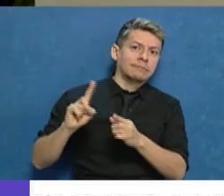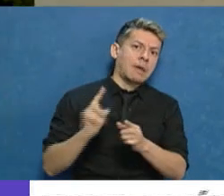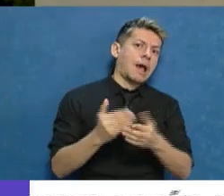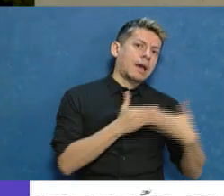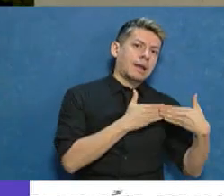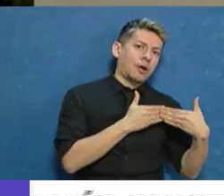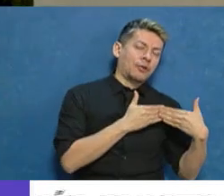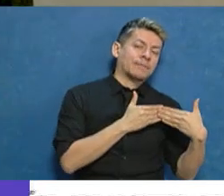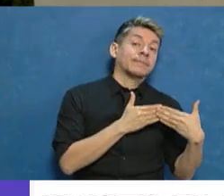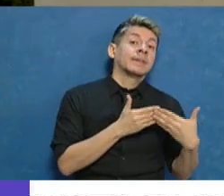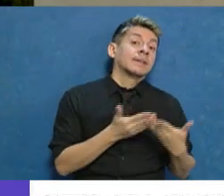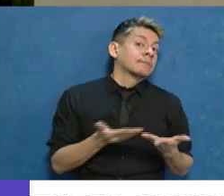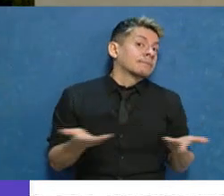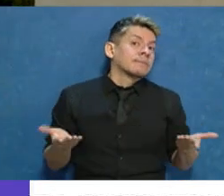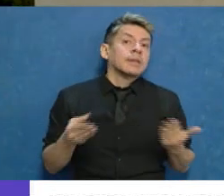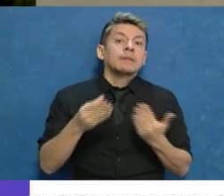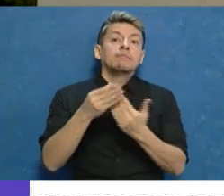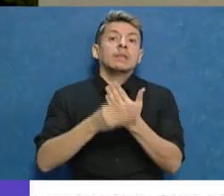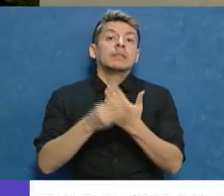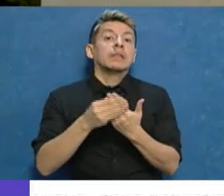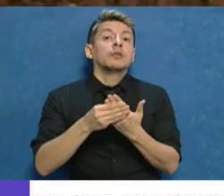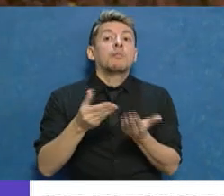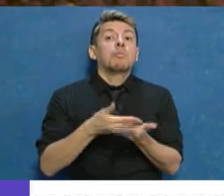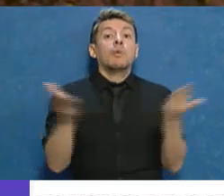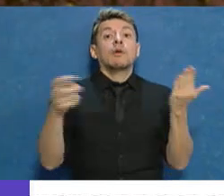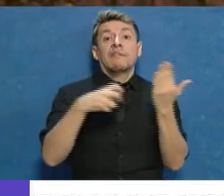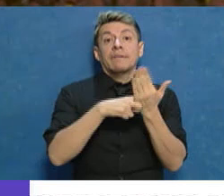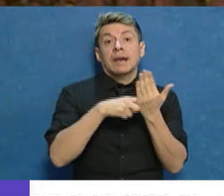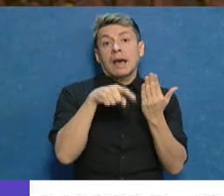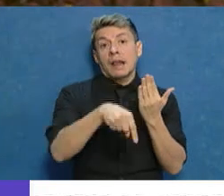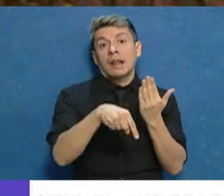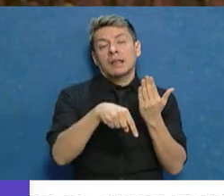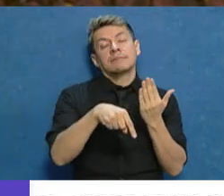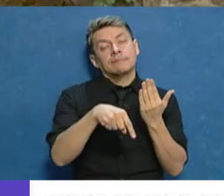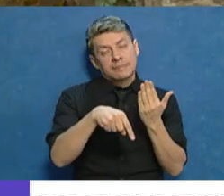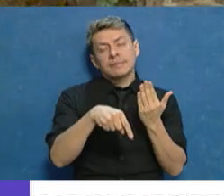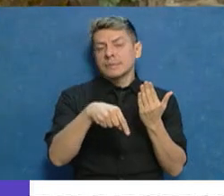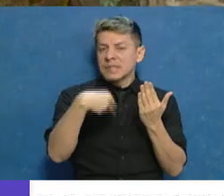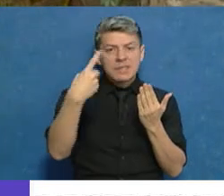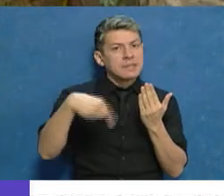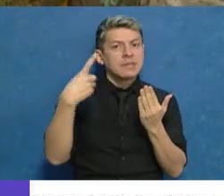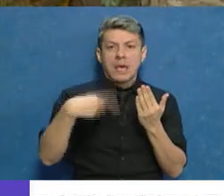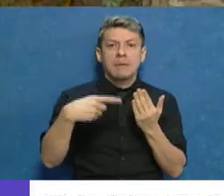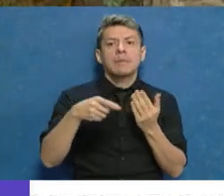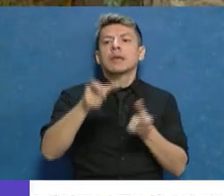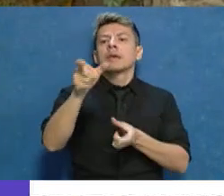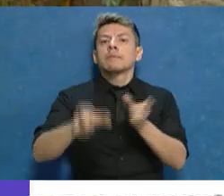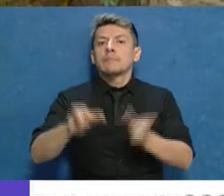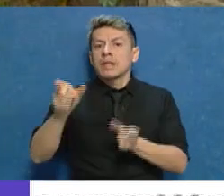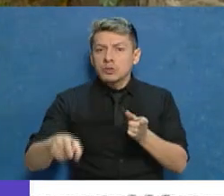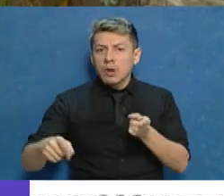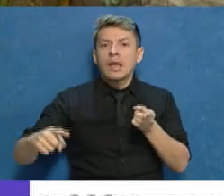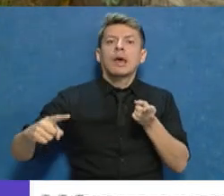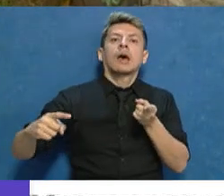Y bueno, lamentablemente el Ministerio Público Fiscal está en contacto permanente con personas de